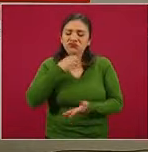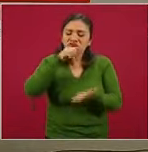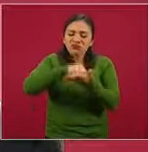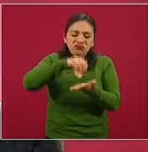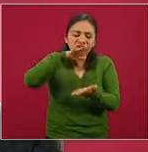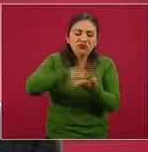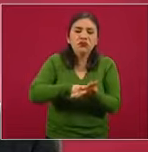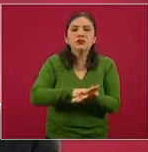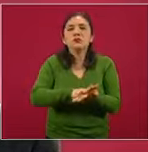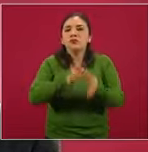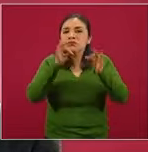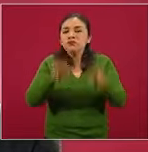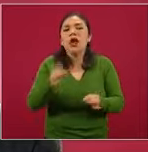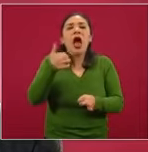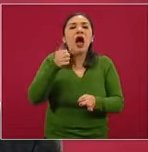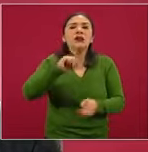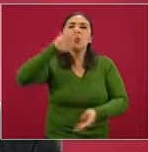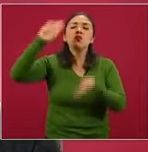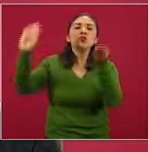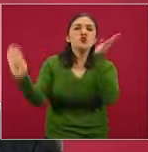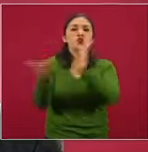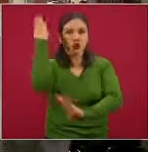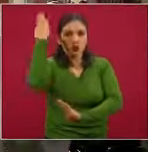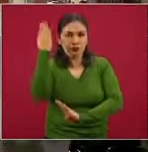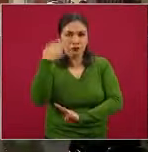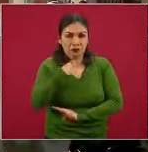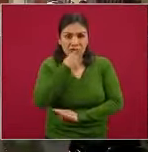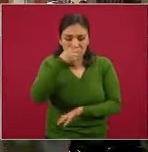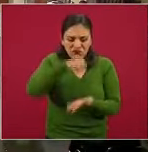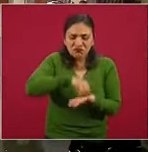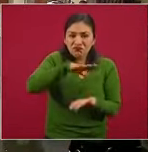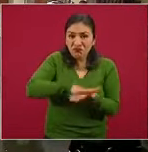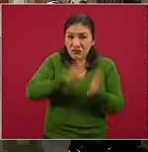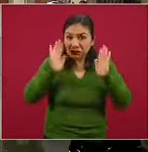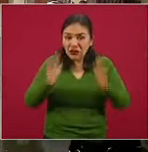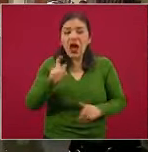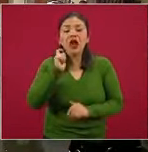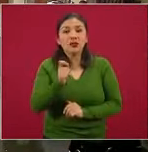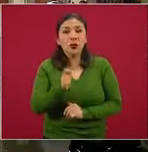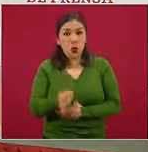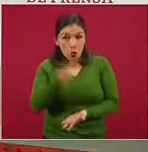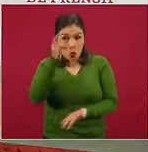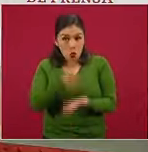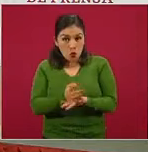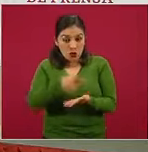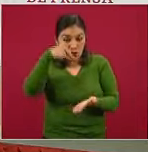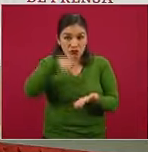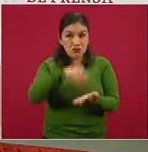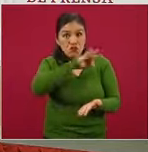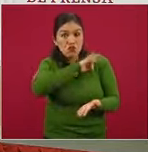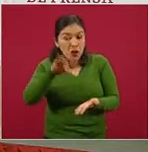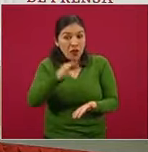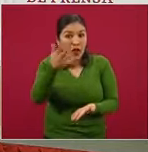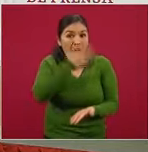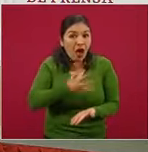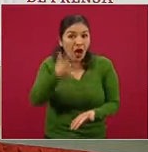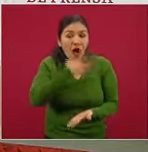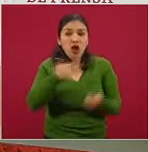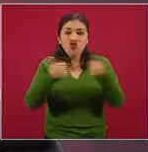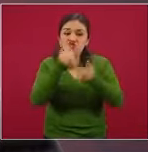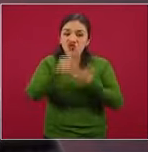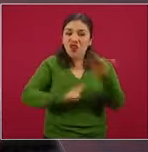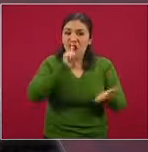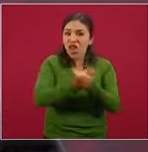establecido en el mundo entero. Cuando decimos está muy bien establecido, es no solamente porque pudieran existir